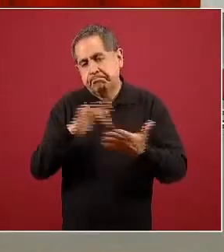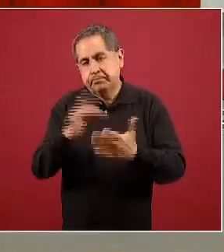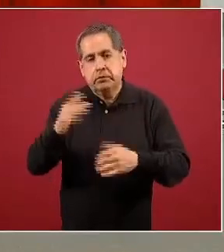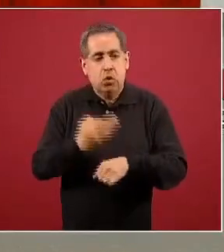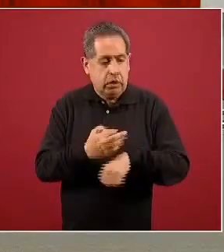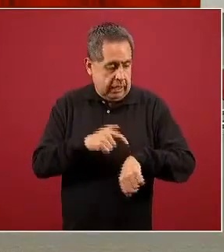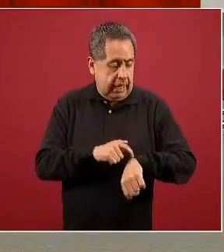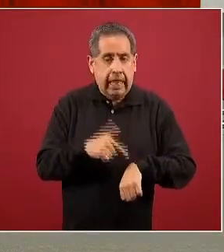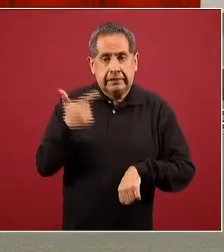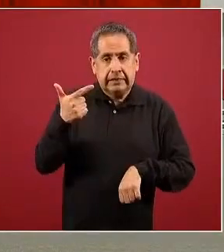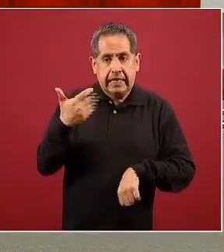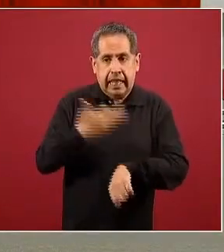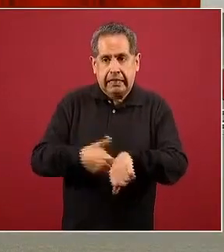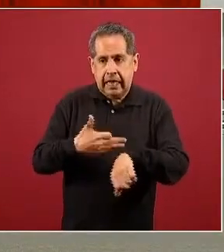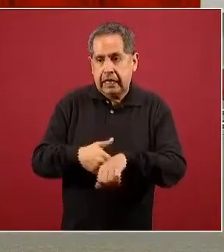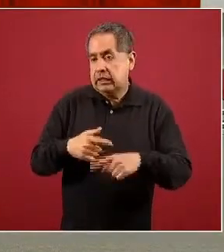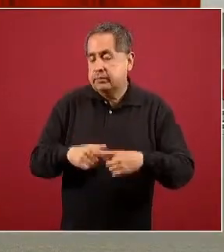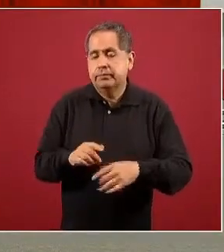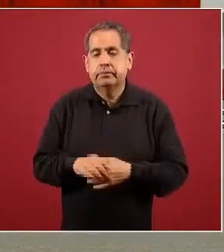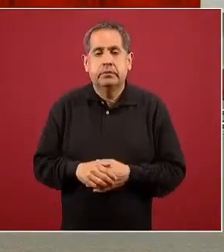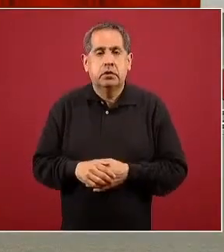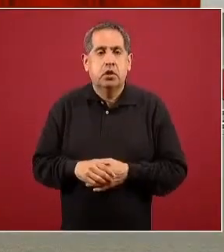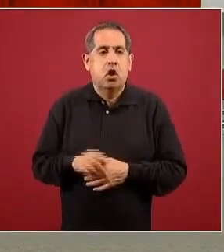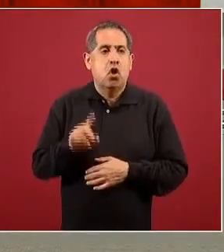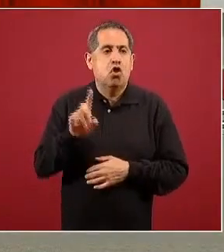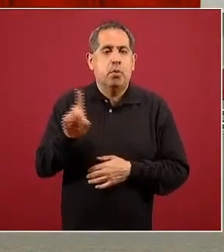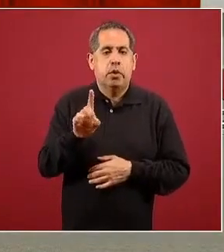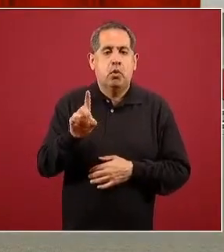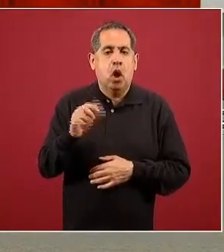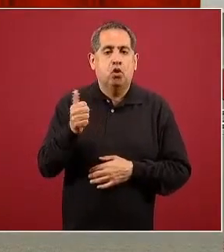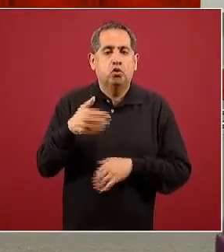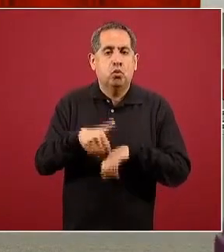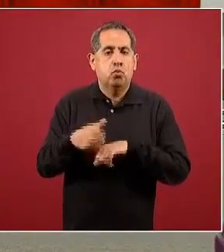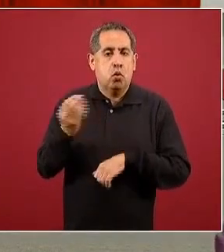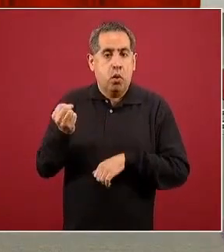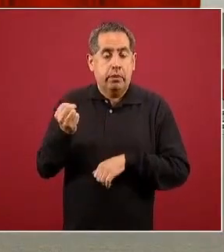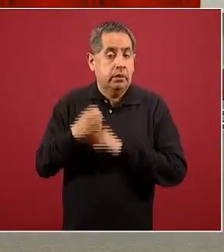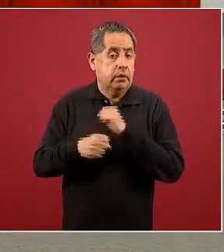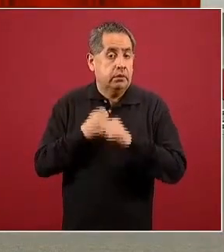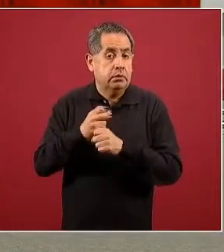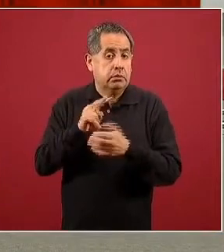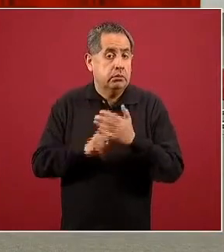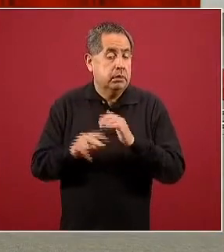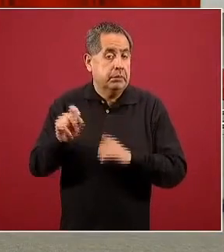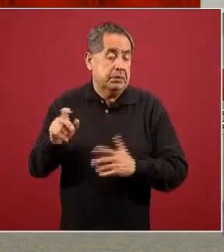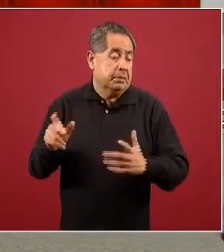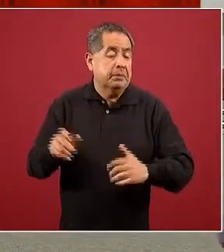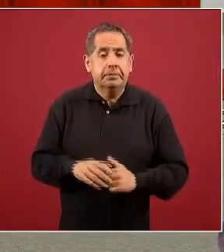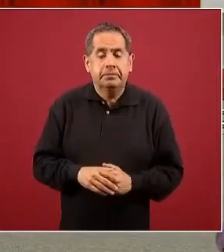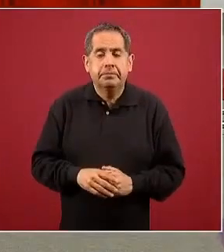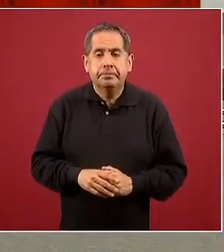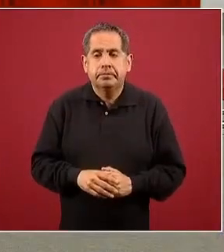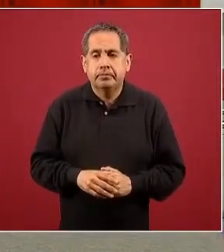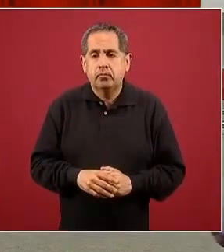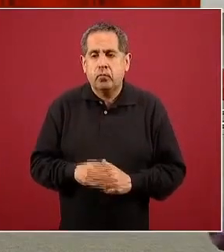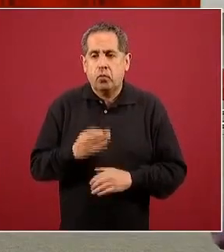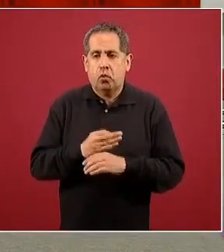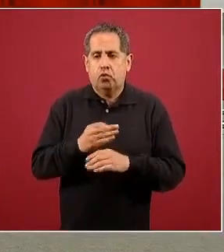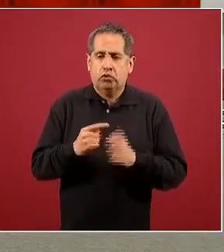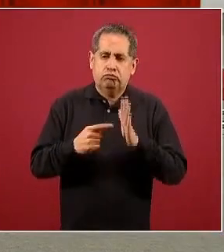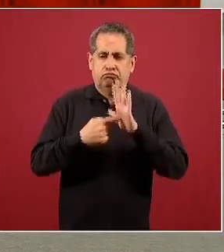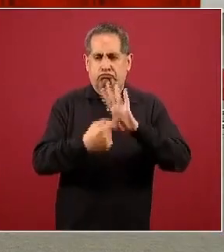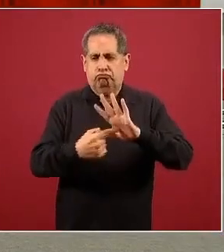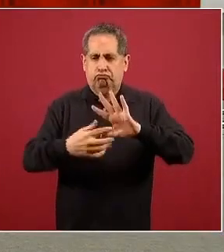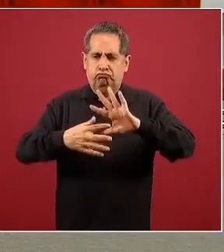Son las 19 horas, es el día domingo 9 de agosto del 2020 y vamos a presentar